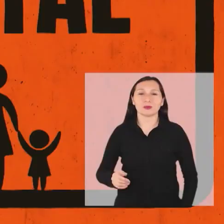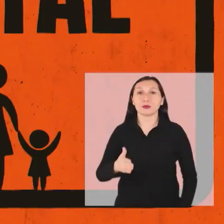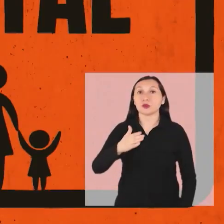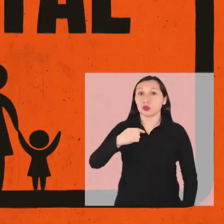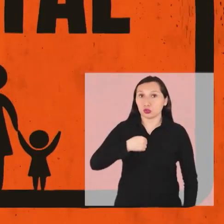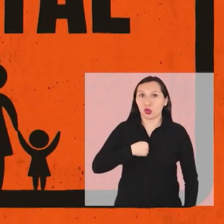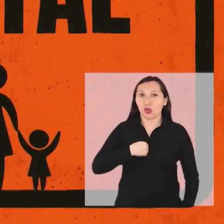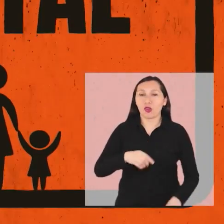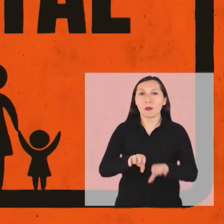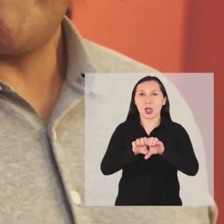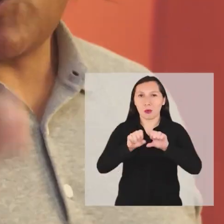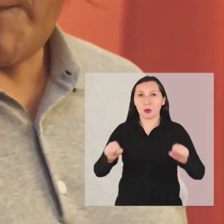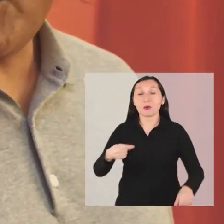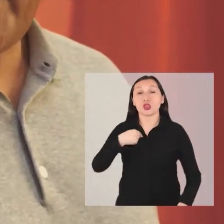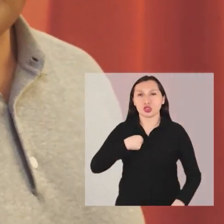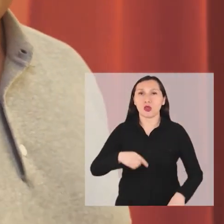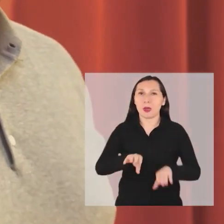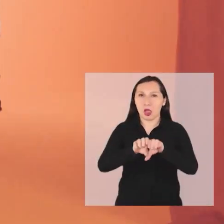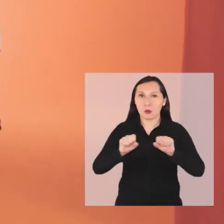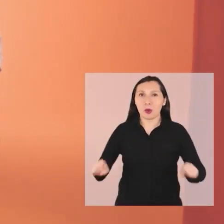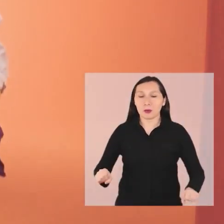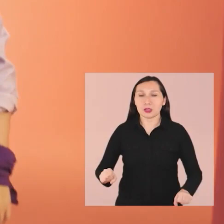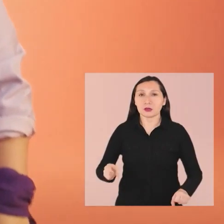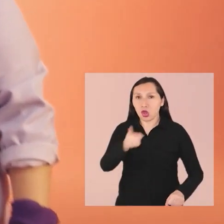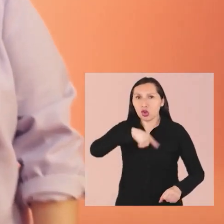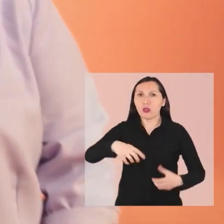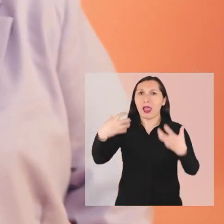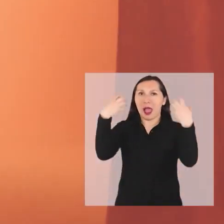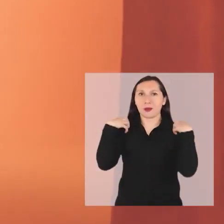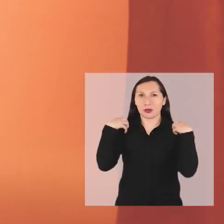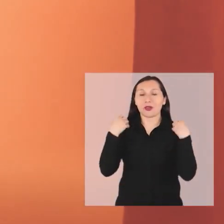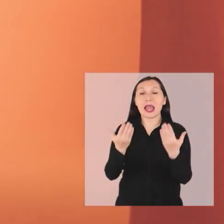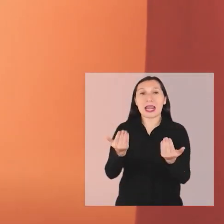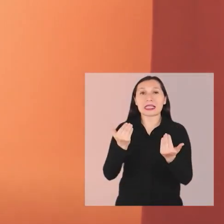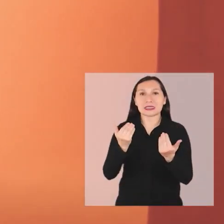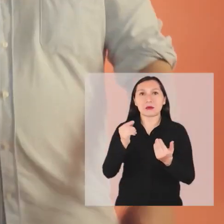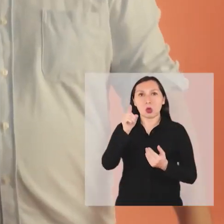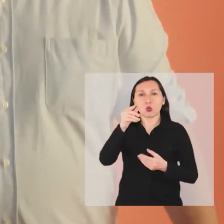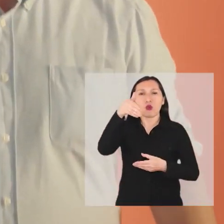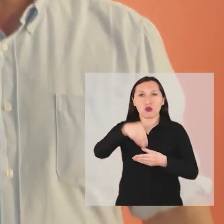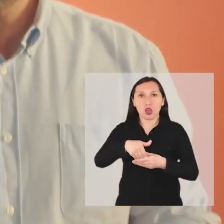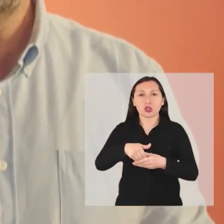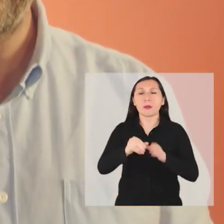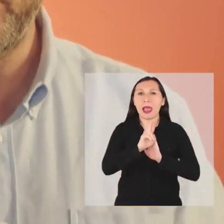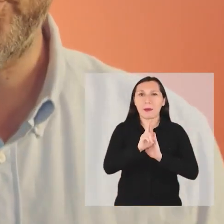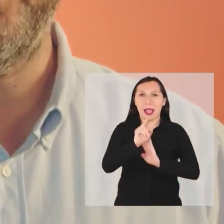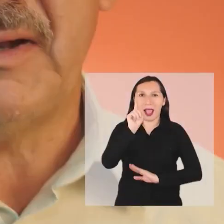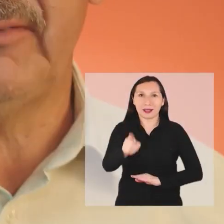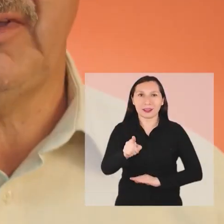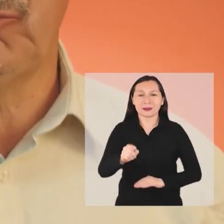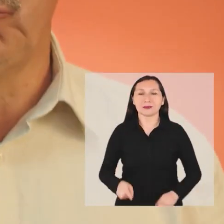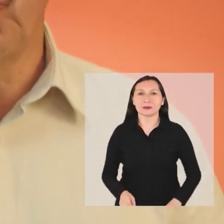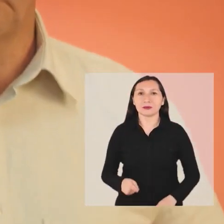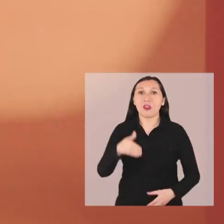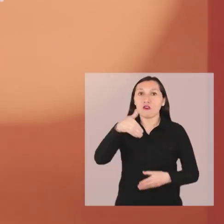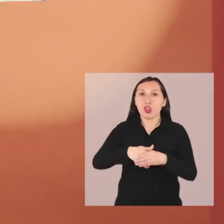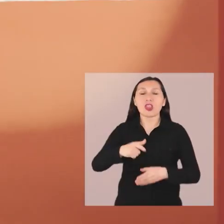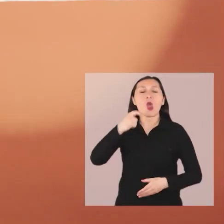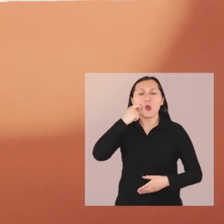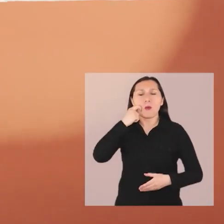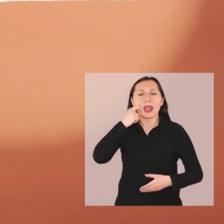futuro. Yo me comprometo. Yo me comprometo. Hagámonos cargo. Necesitamos tu voto para ser tu